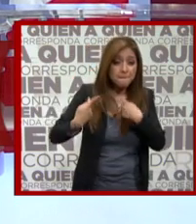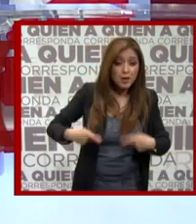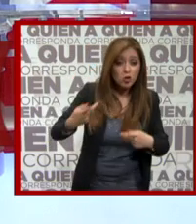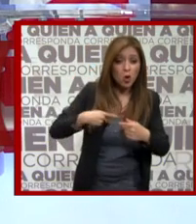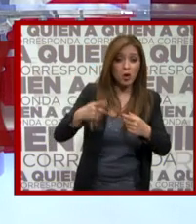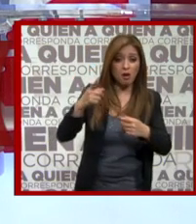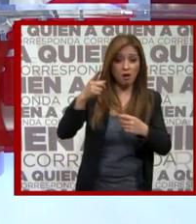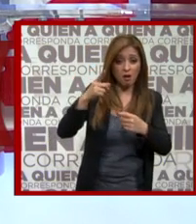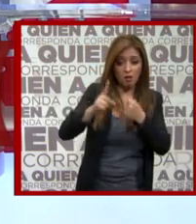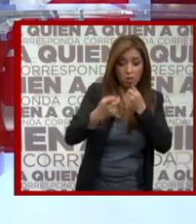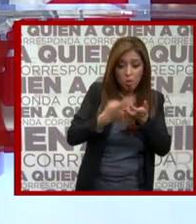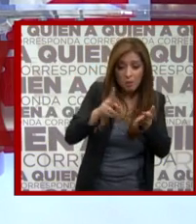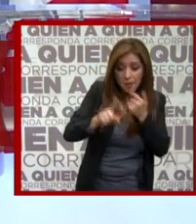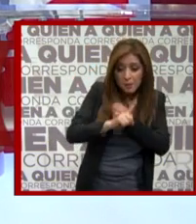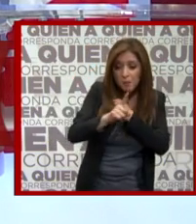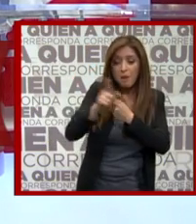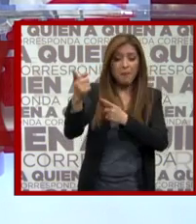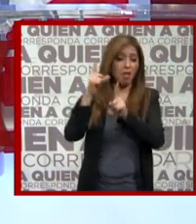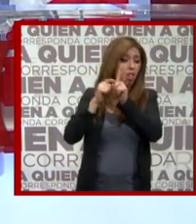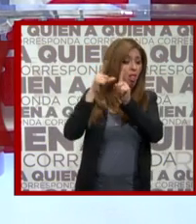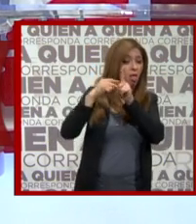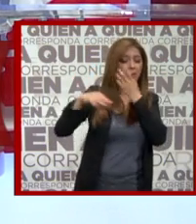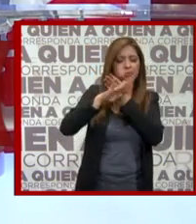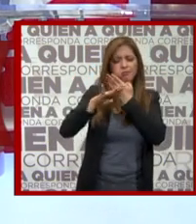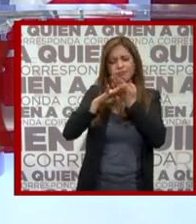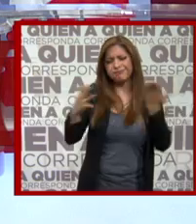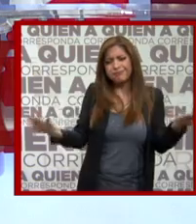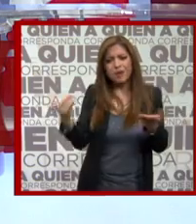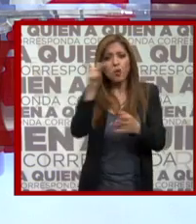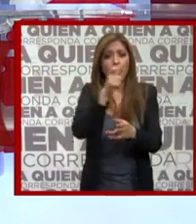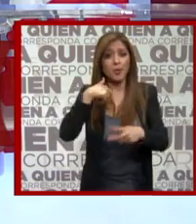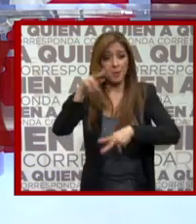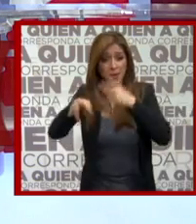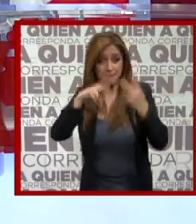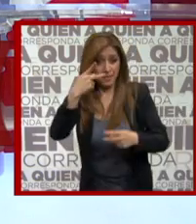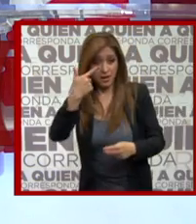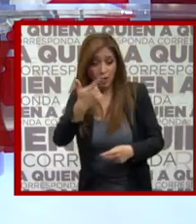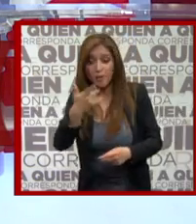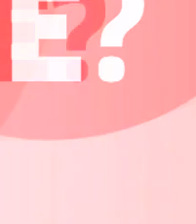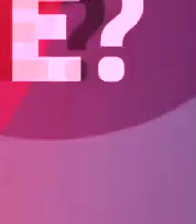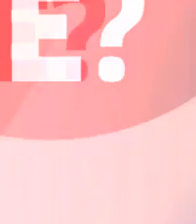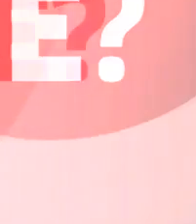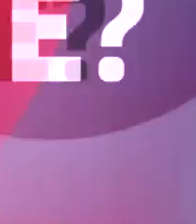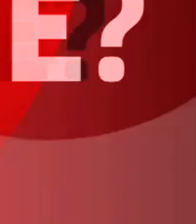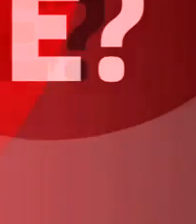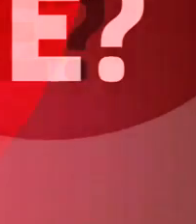que se ríe, a alguien que nos hace pasar un mal momento. De por sí, si vamos a la Procuraduría, nadie va a saludar a los cuates, ¿verdad?